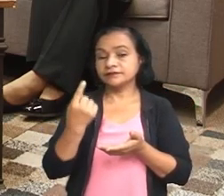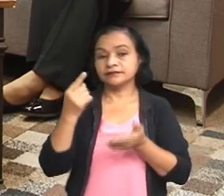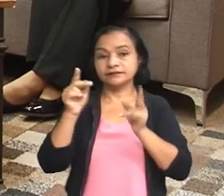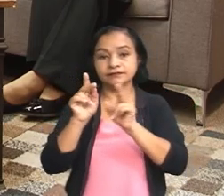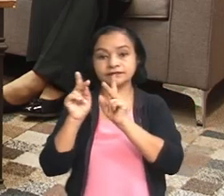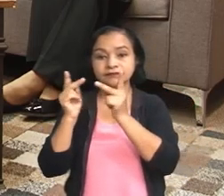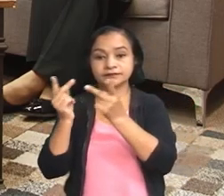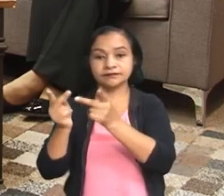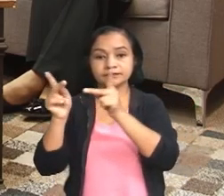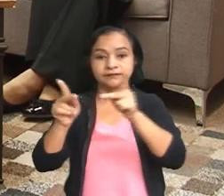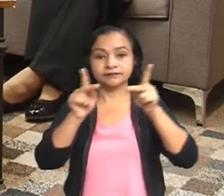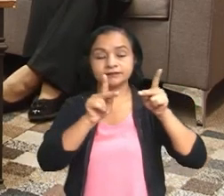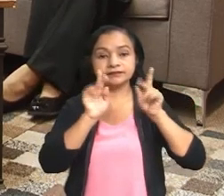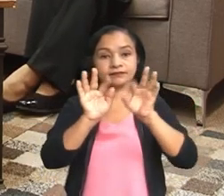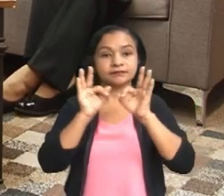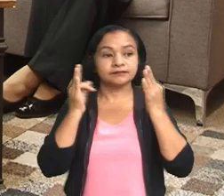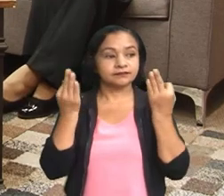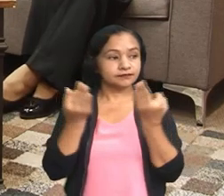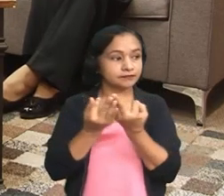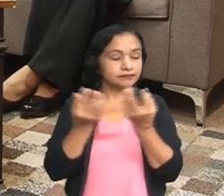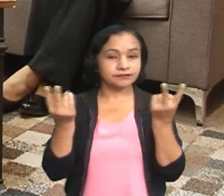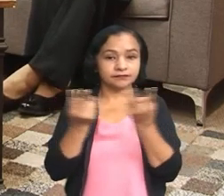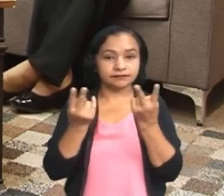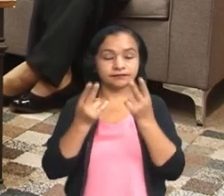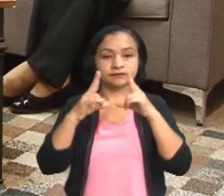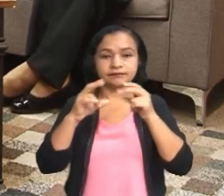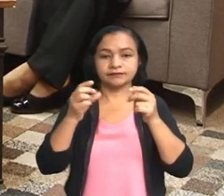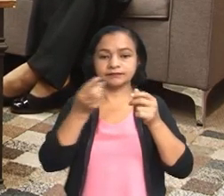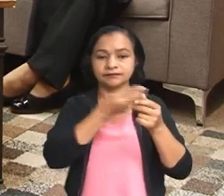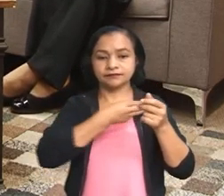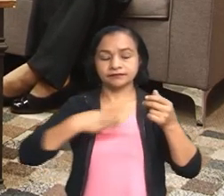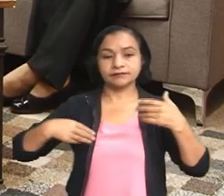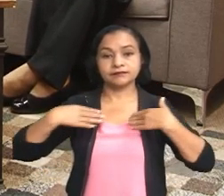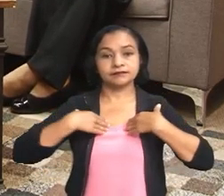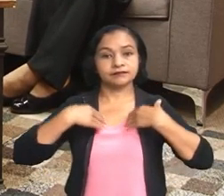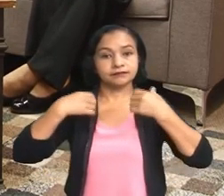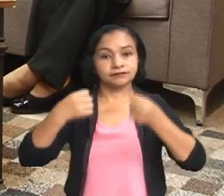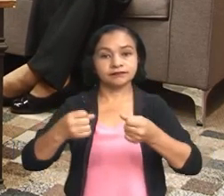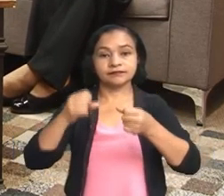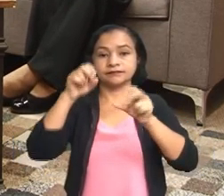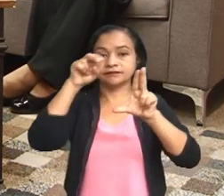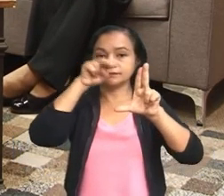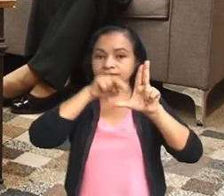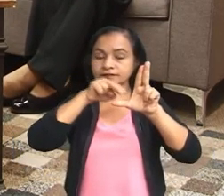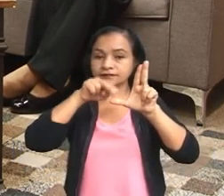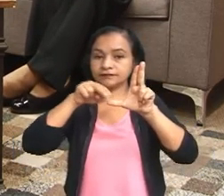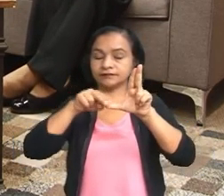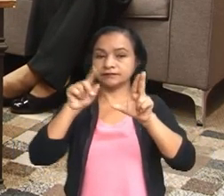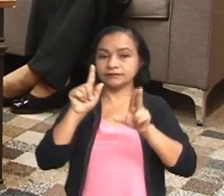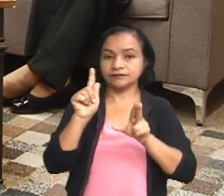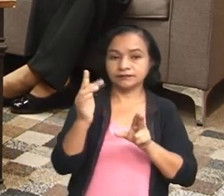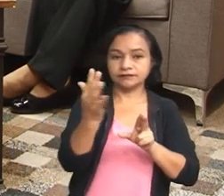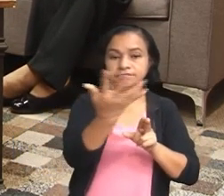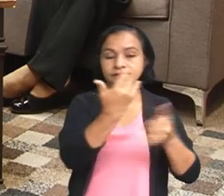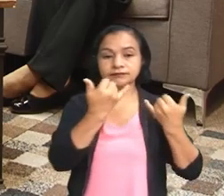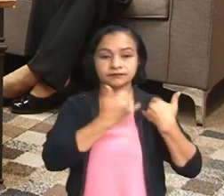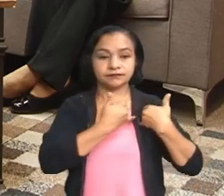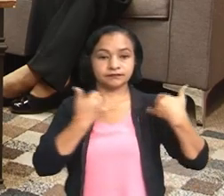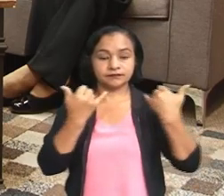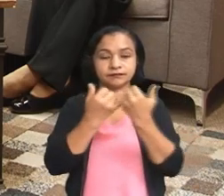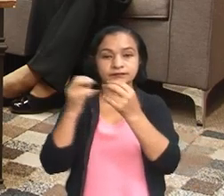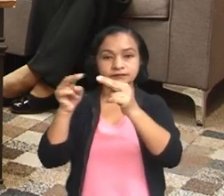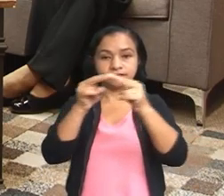las familias nicaragüenses lo viven cuando llega el MINSA, cuando llega SINAPRED, cuando llegan todas las instituciones de forma articulada, trabajando